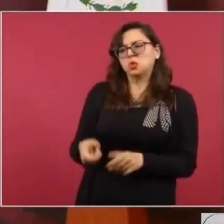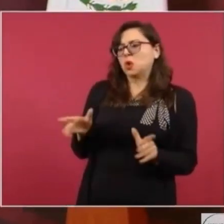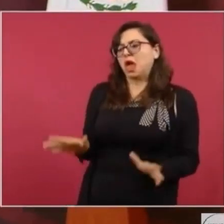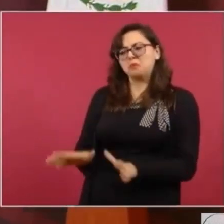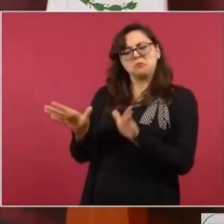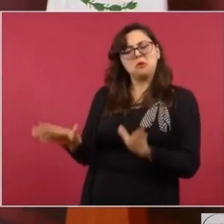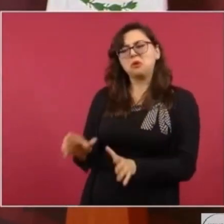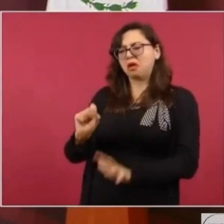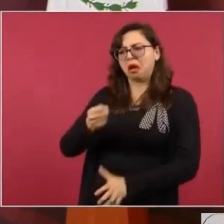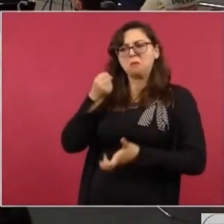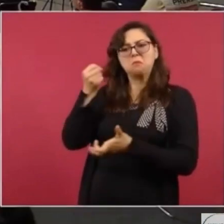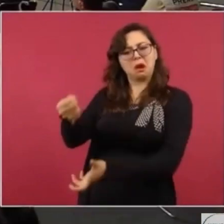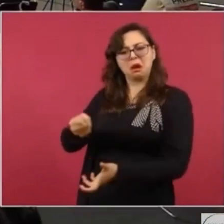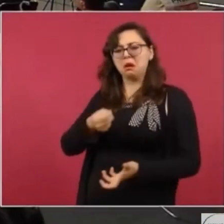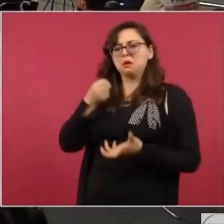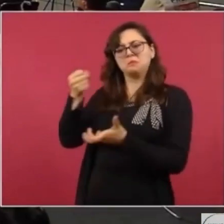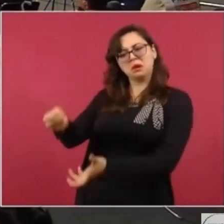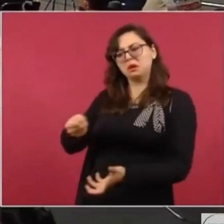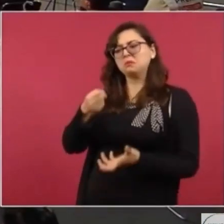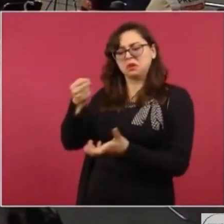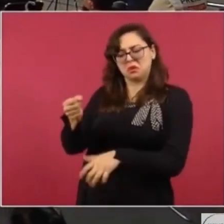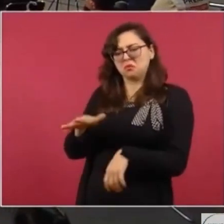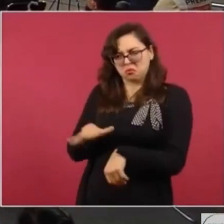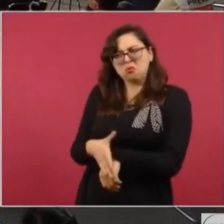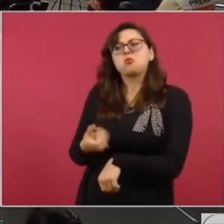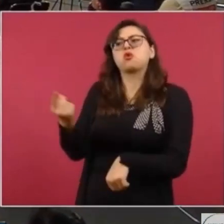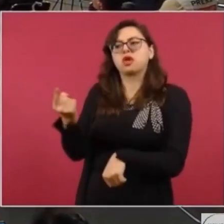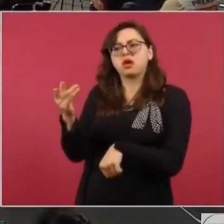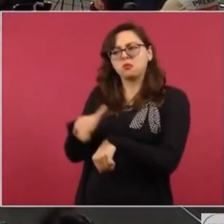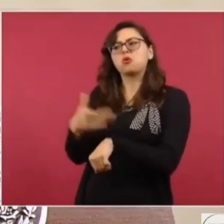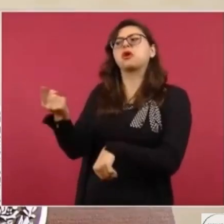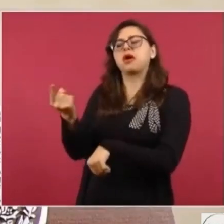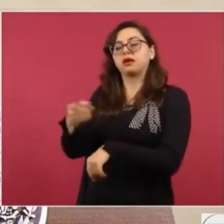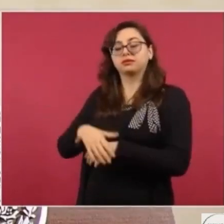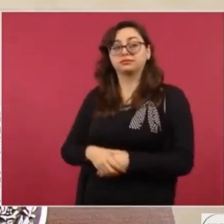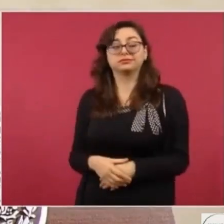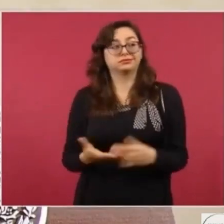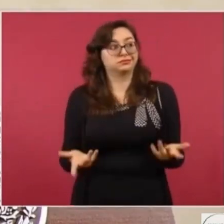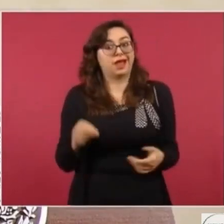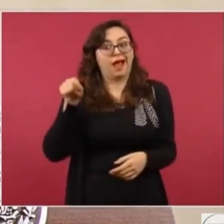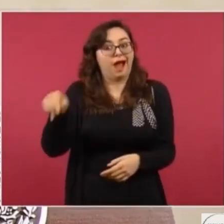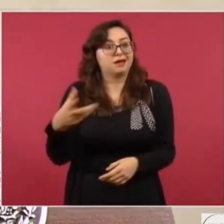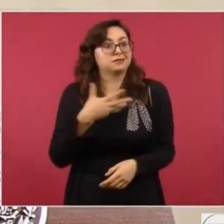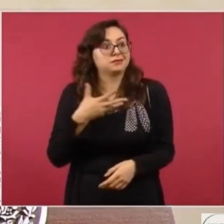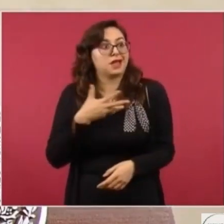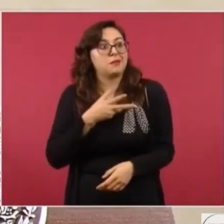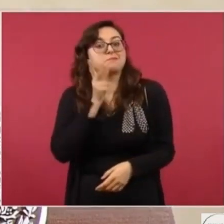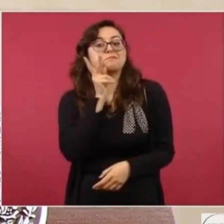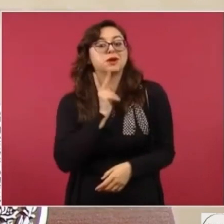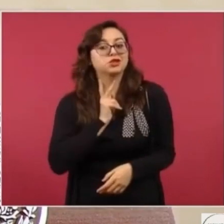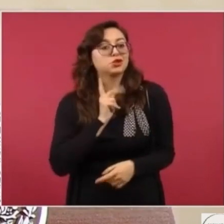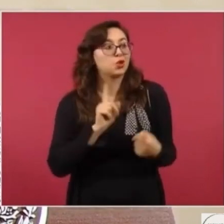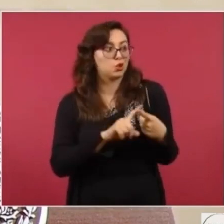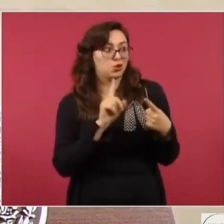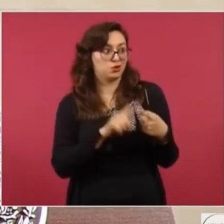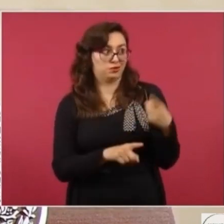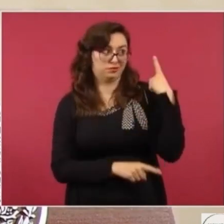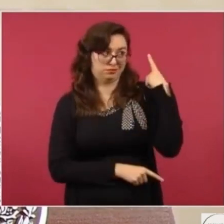Bueno, primero porque ahí están los recursos naturales. Segundo, porque es donde hay más pobreza.